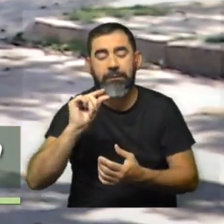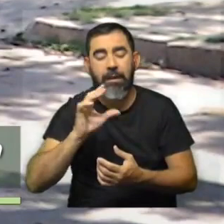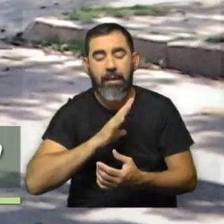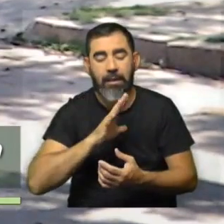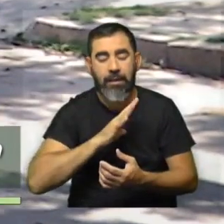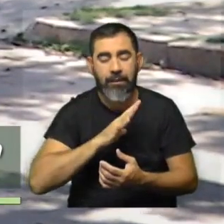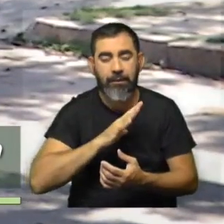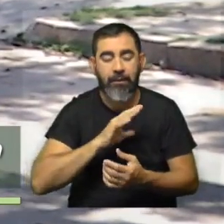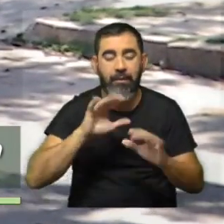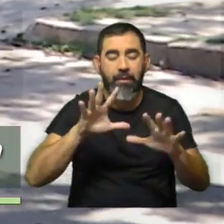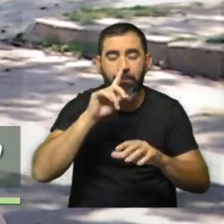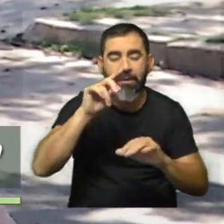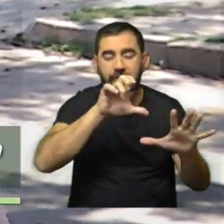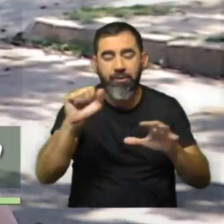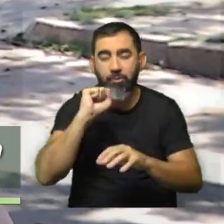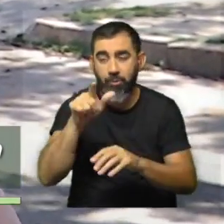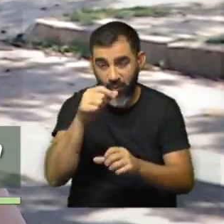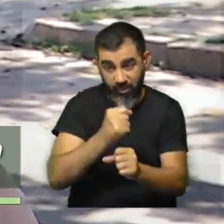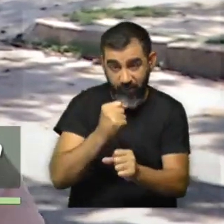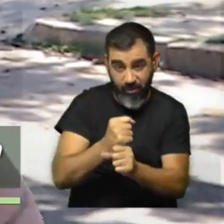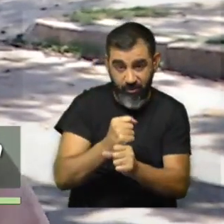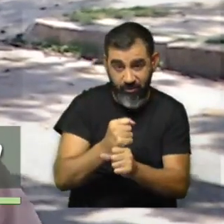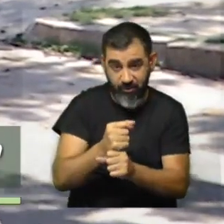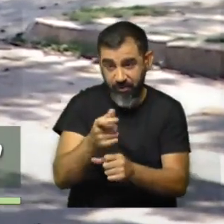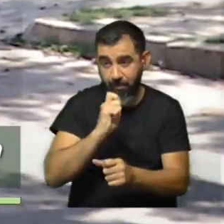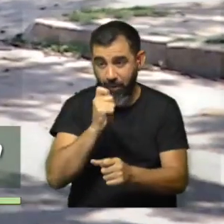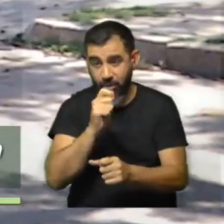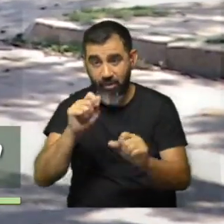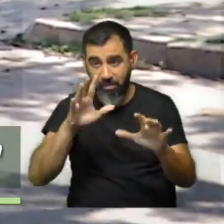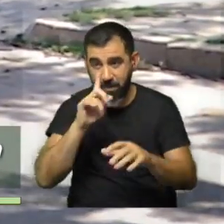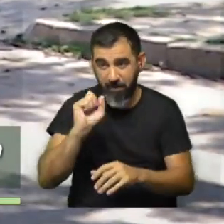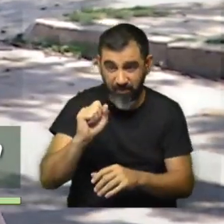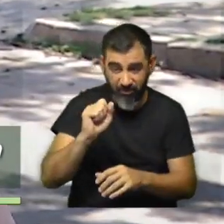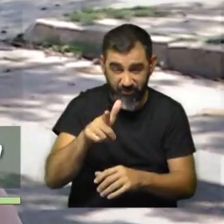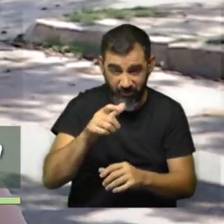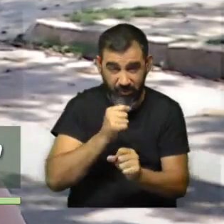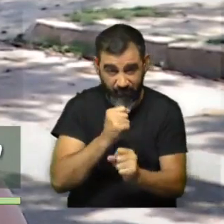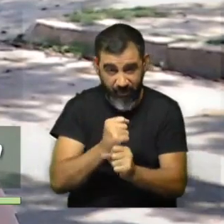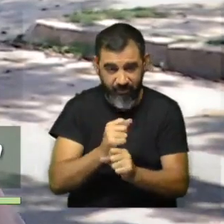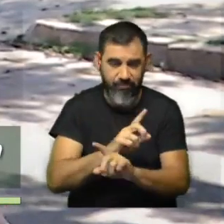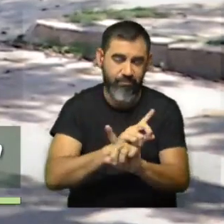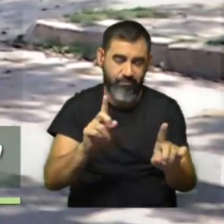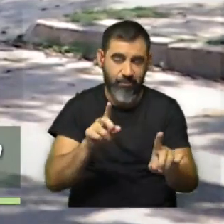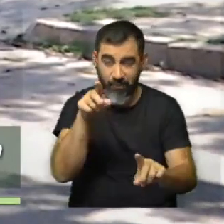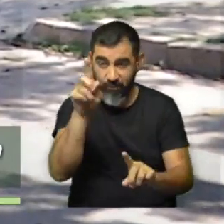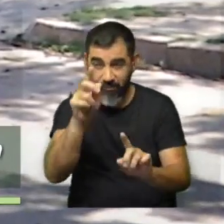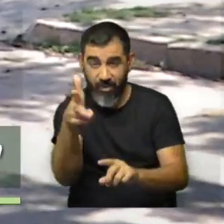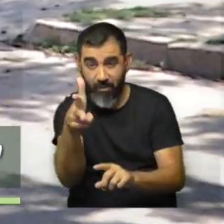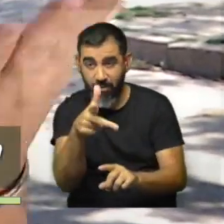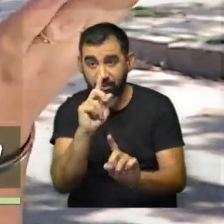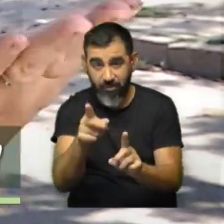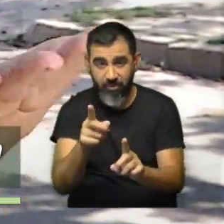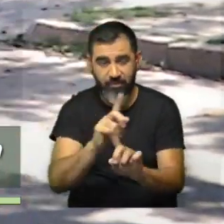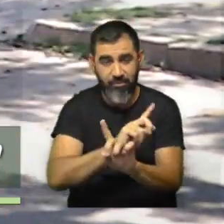sueldo, porque por 10.600 pesos vos trabajarías, harías esto que estás haciendo por 10.600 pesos, ¿verdad que no? Vos camarógrafo